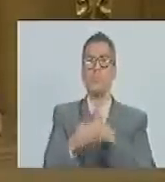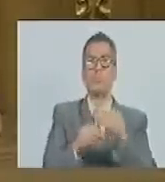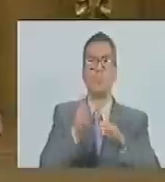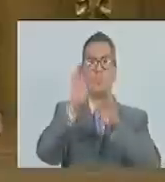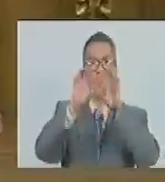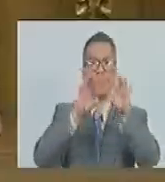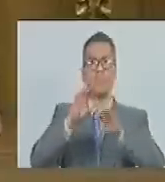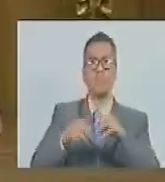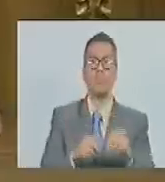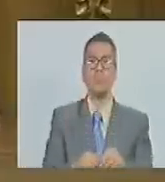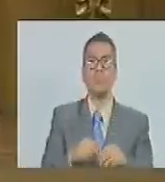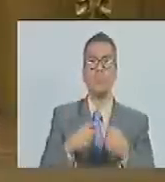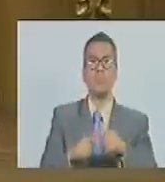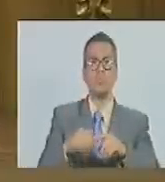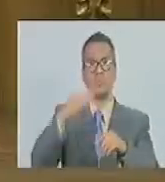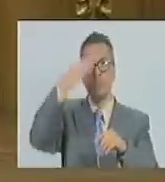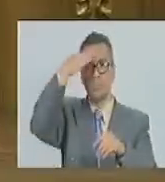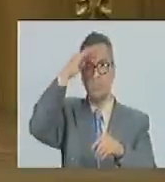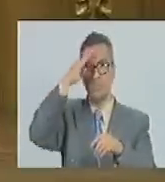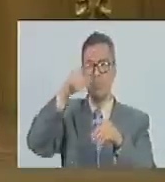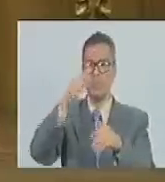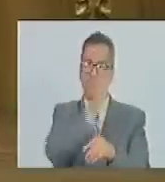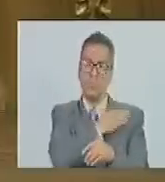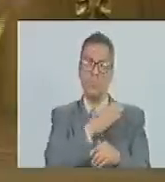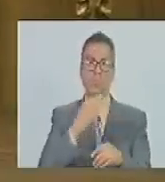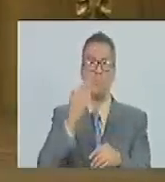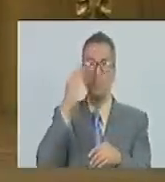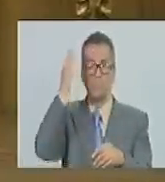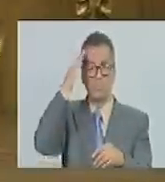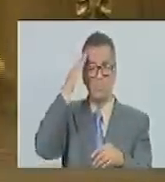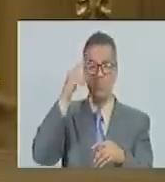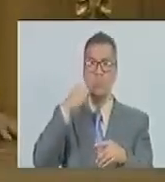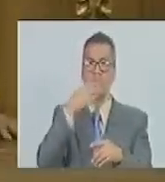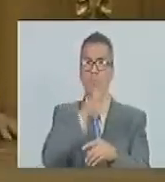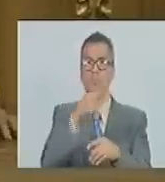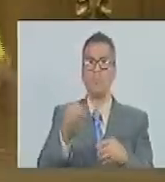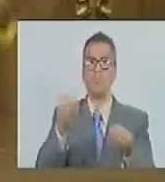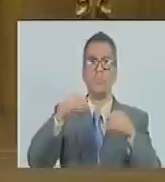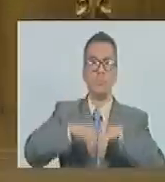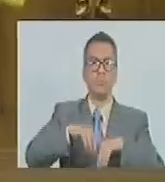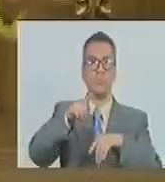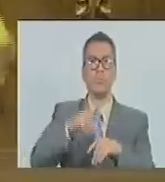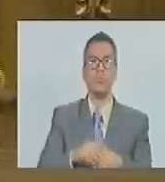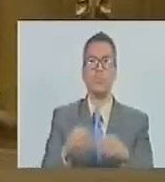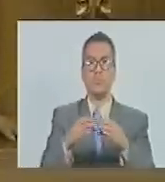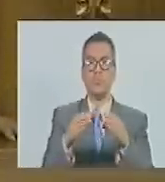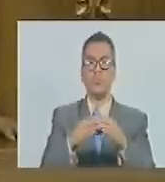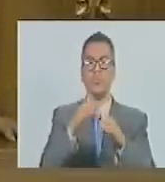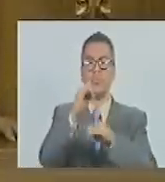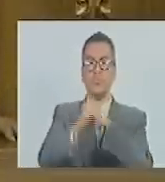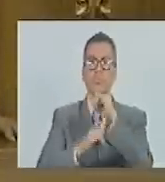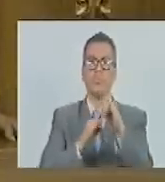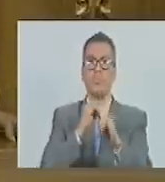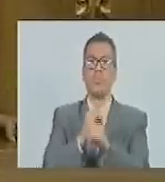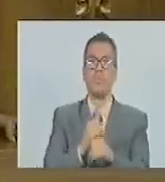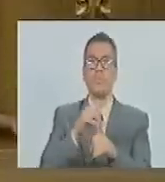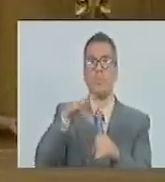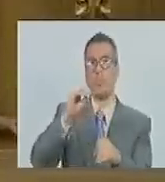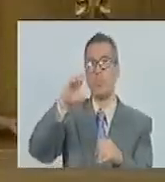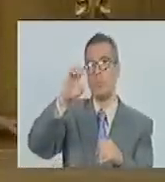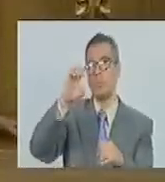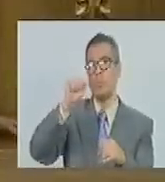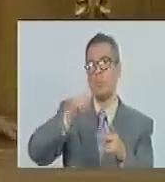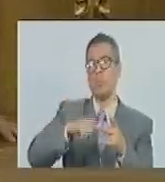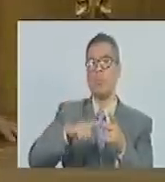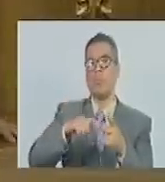exterior, los cubanos, los hermanos cubanos lo saben perfectamente, que coincidimos en organismos internacionales como la OEA, Naciones Unidas,